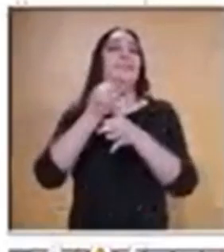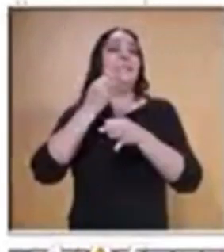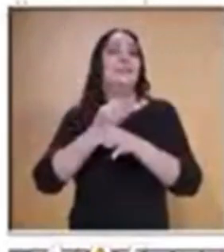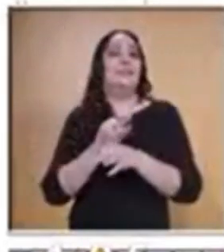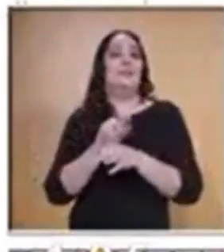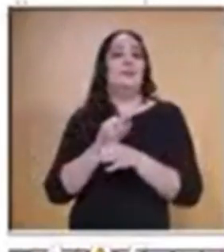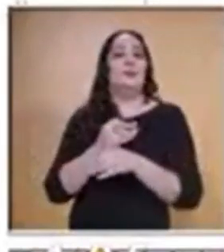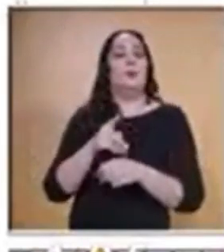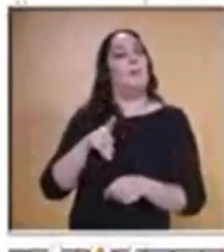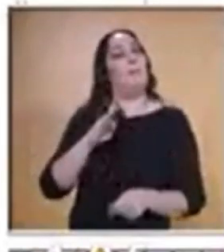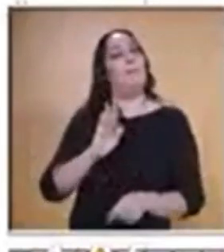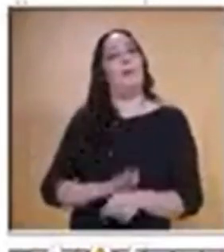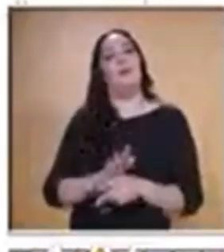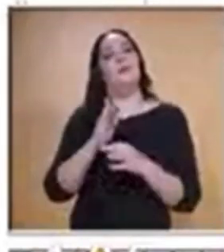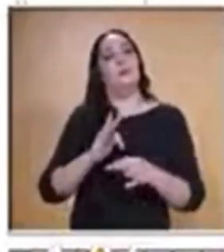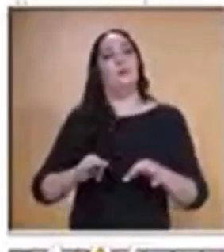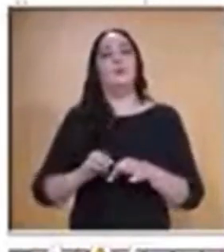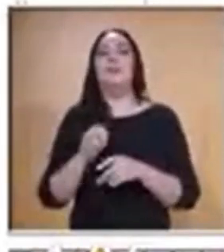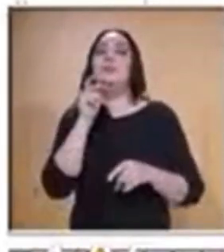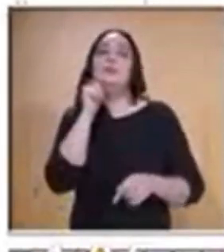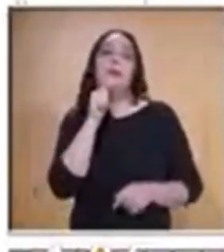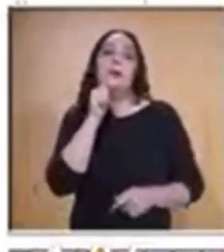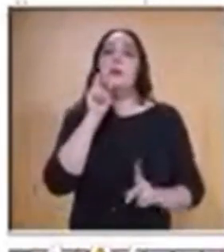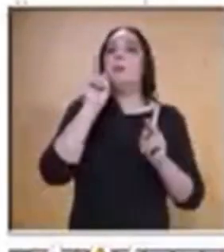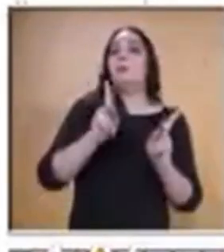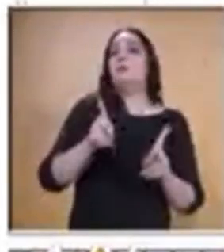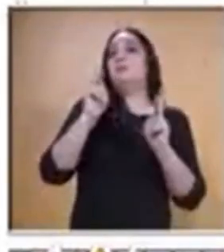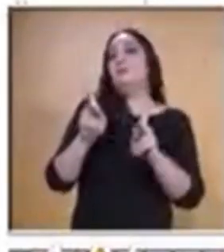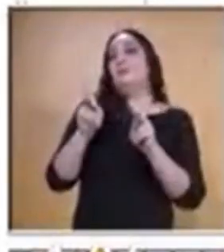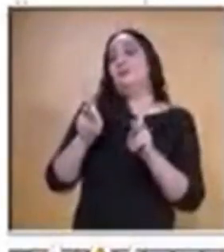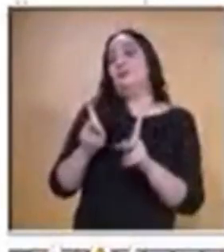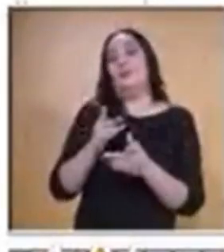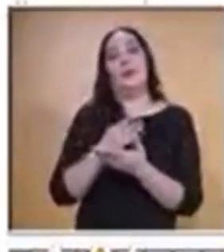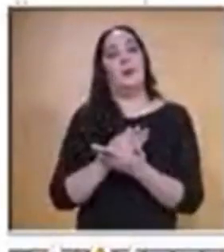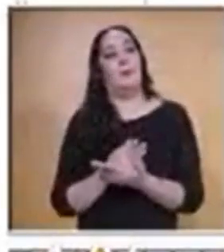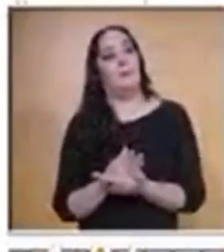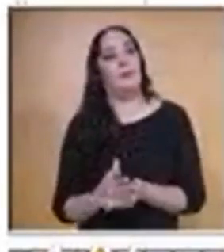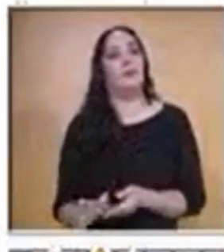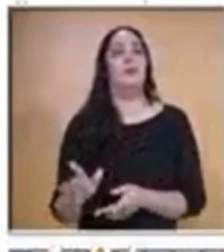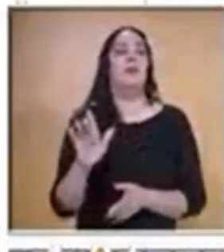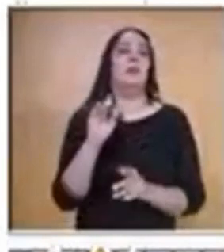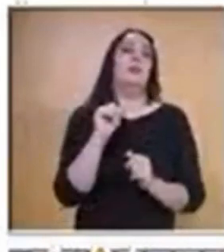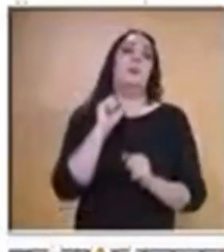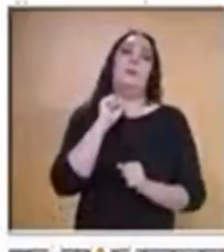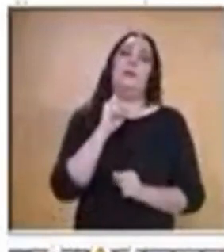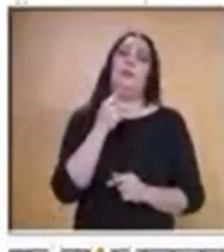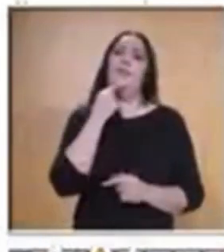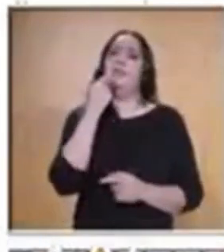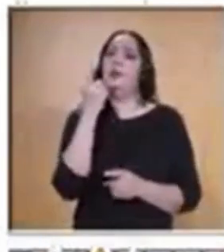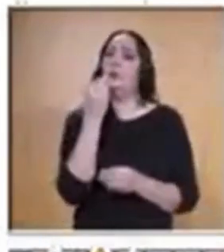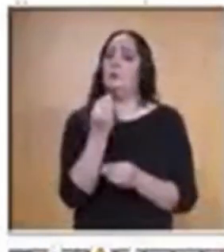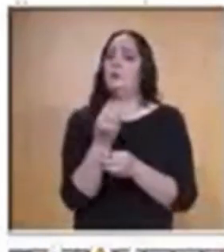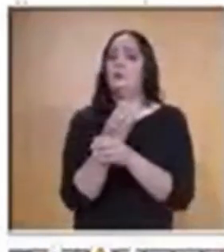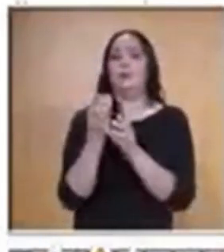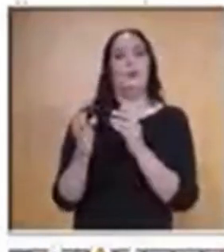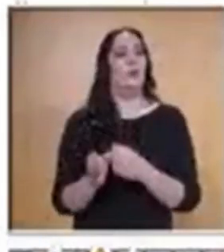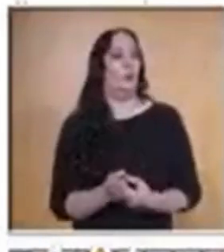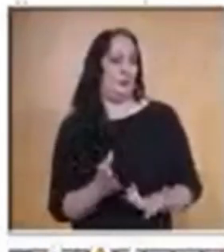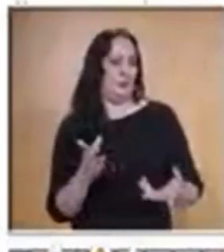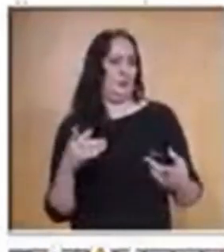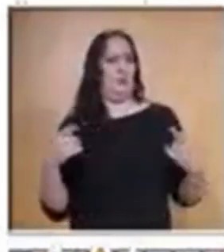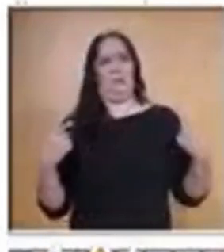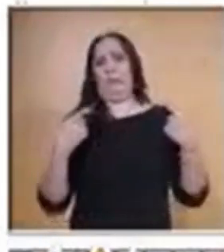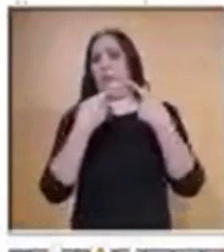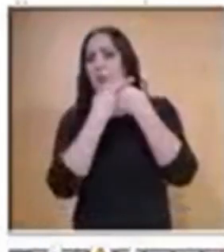principal es que era parlanchín. Además, hablaba de forma disparatada e incongruente. Los